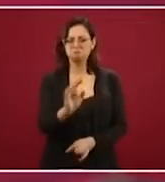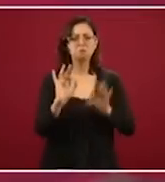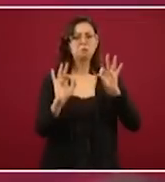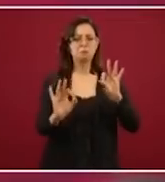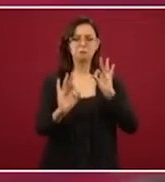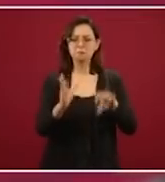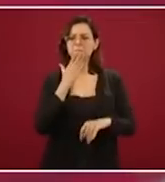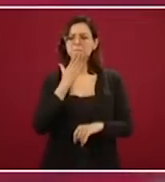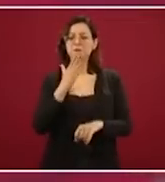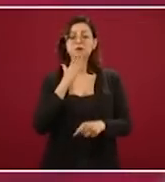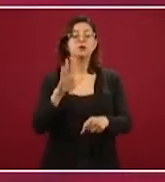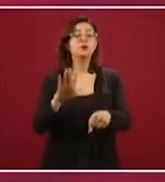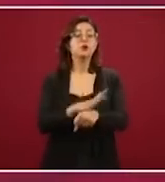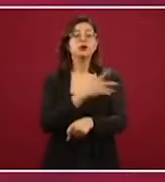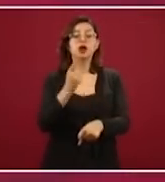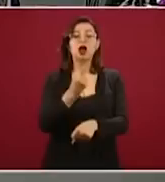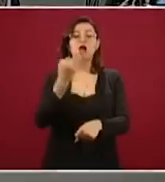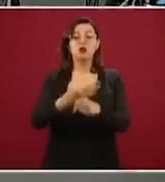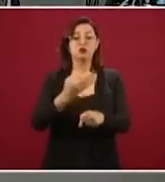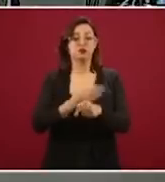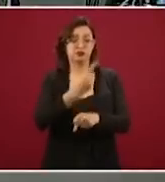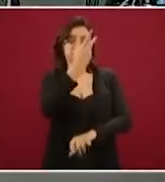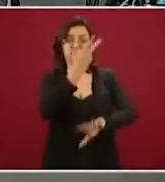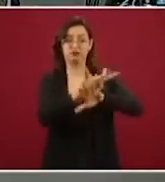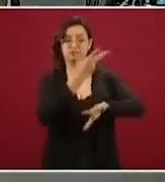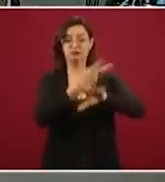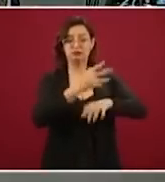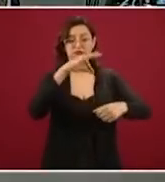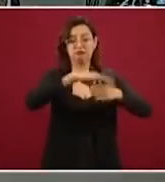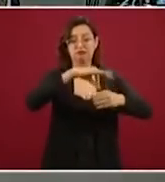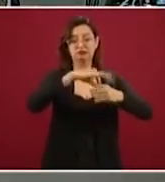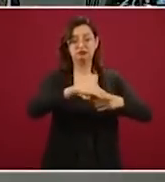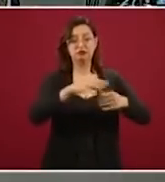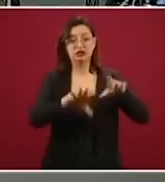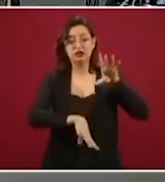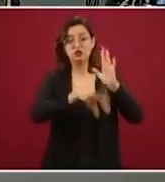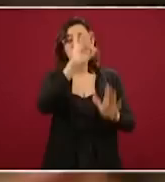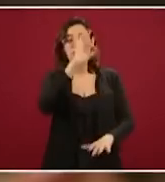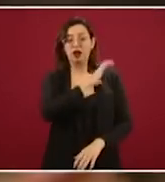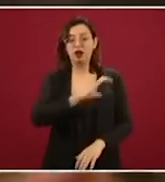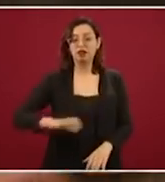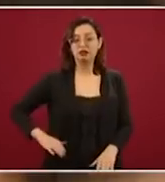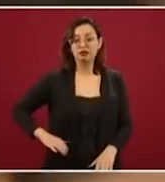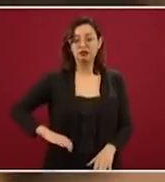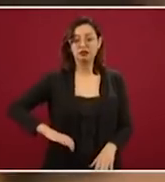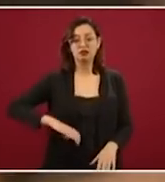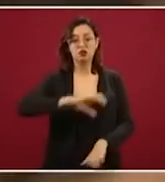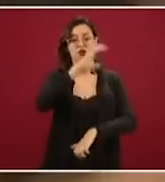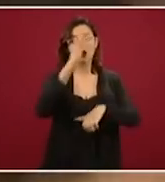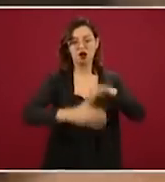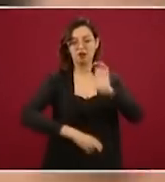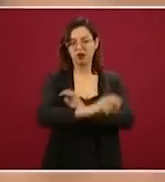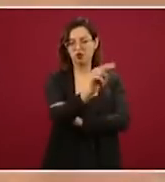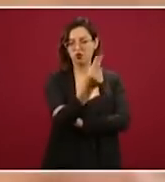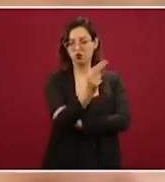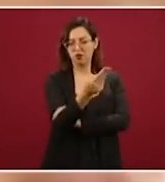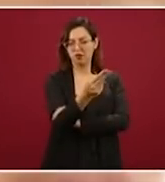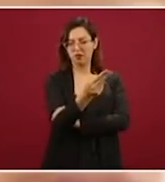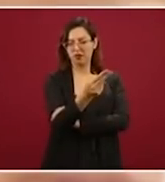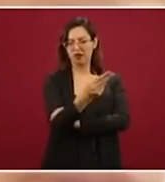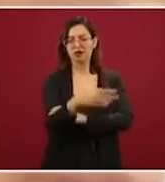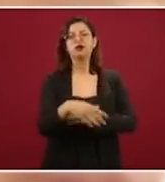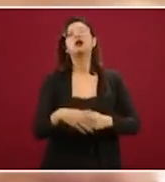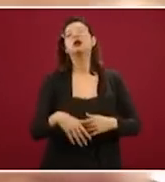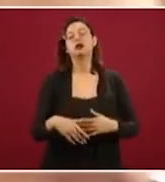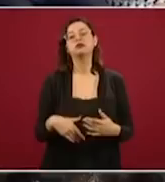está la elección en Estados Unidos hasta noviembre y se va a